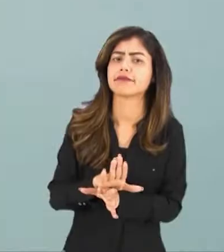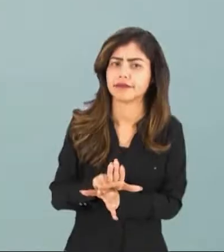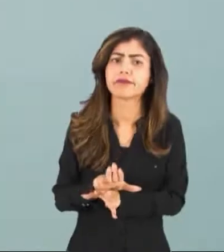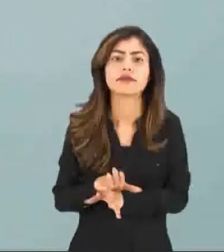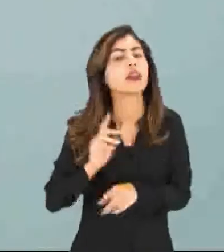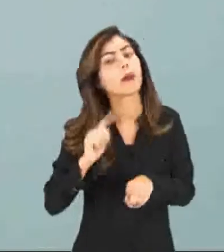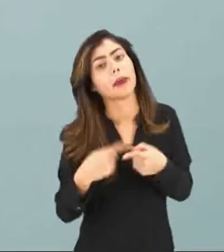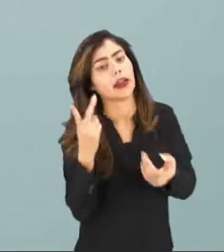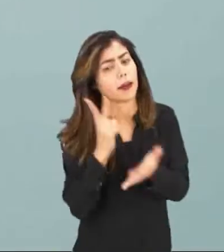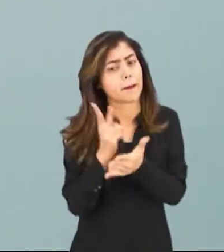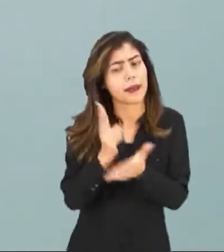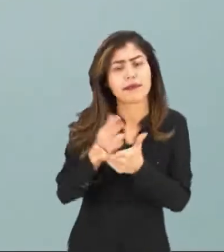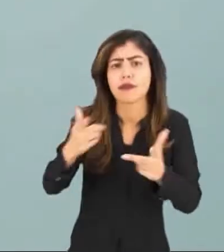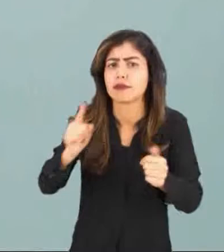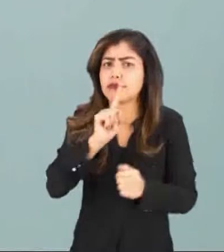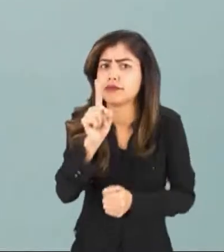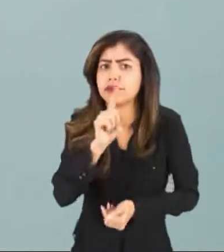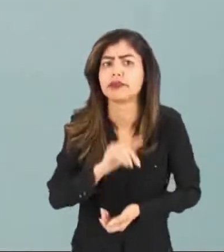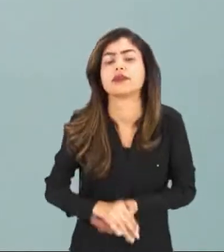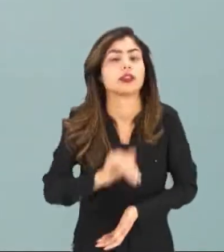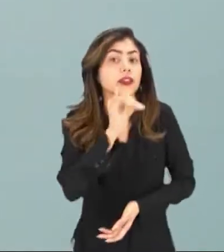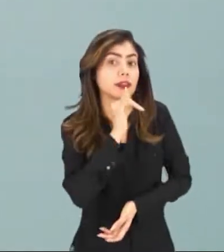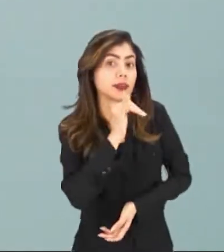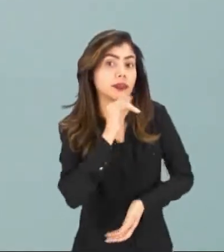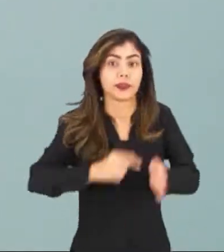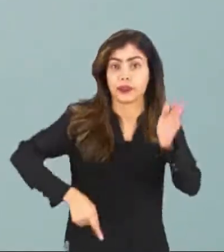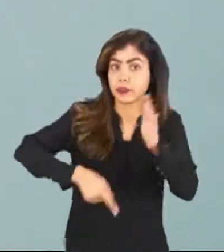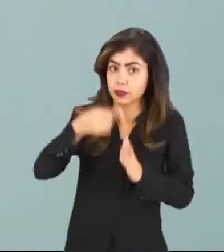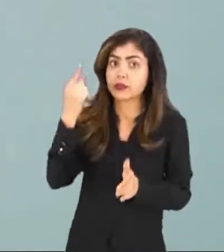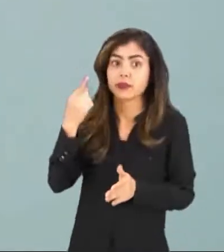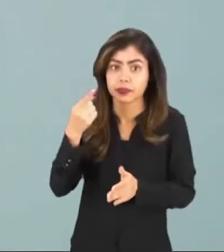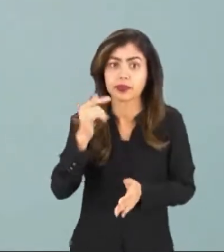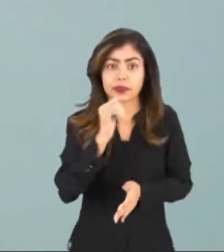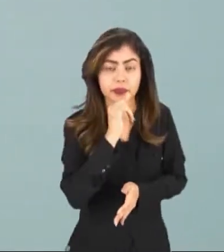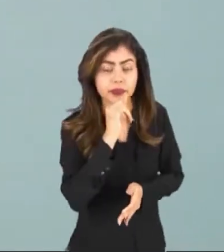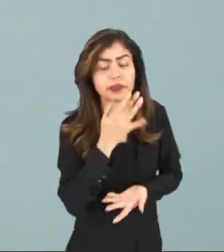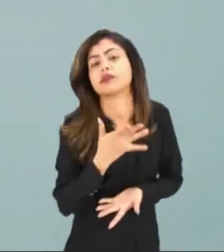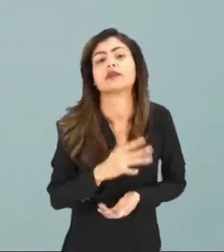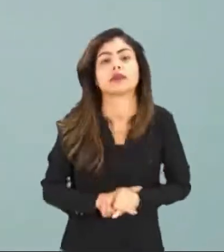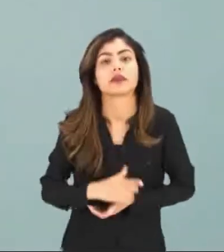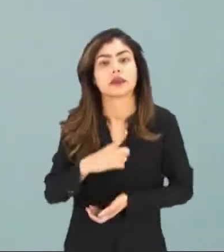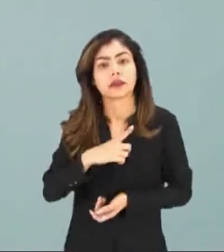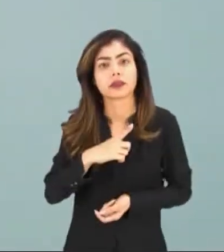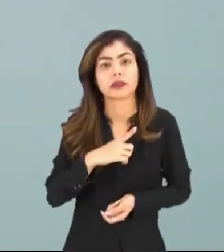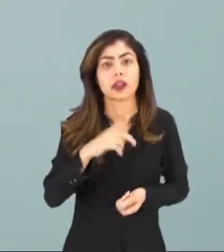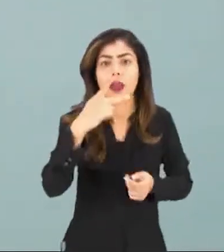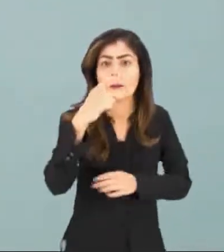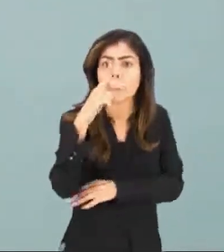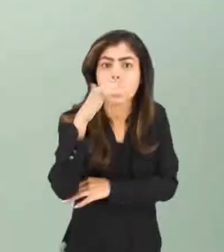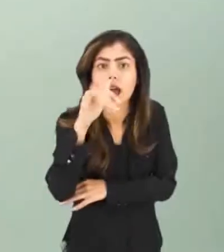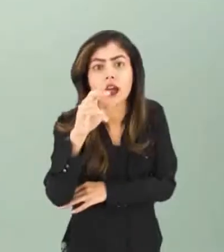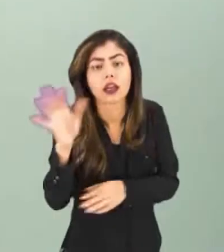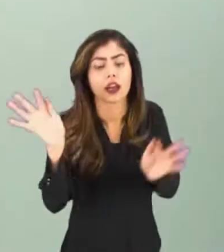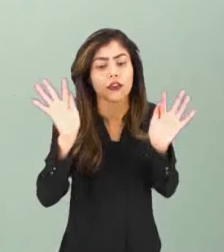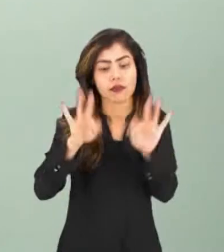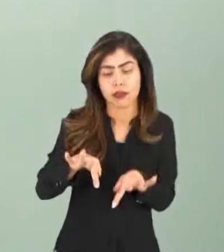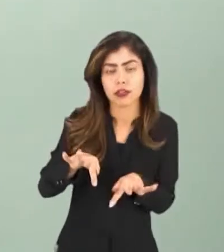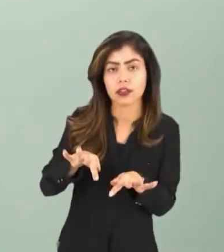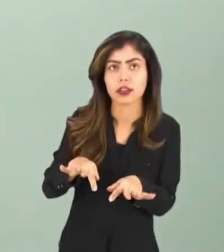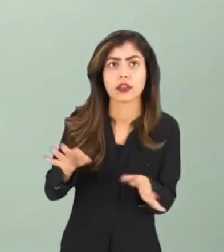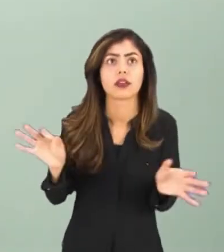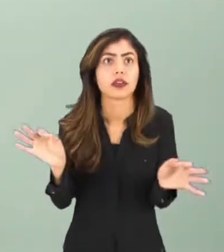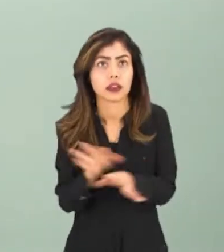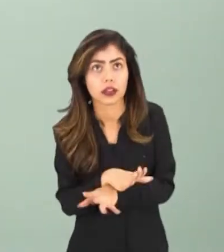imaginando misma zona por eso la primera lo primero ejemplo nos tenemos para concluir en conclusión